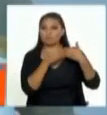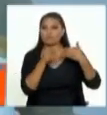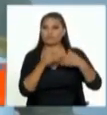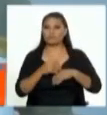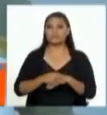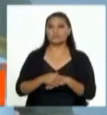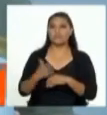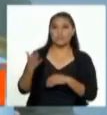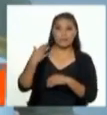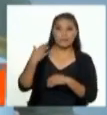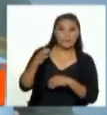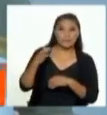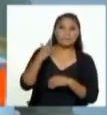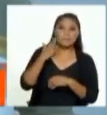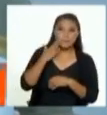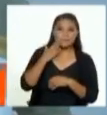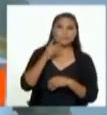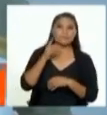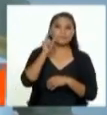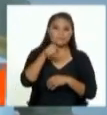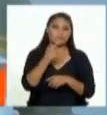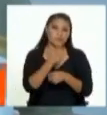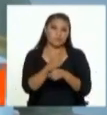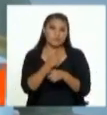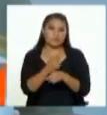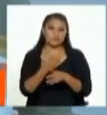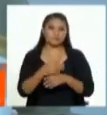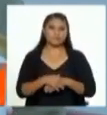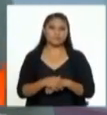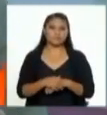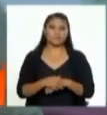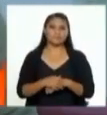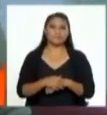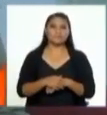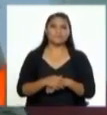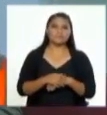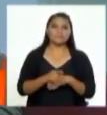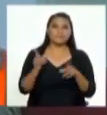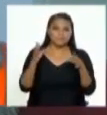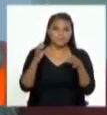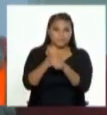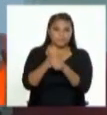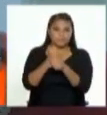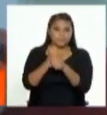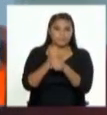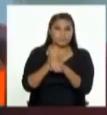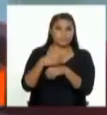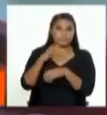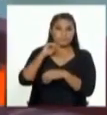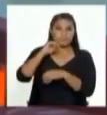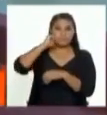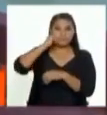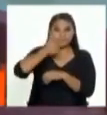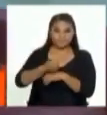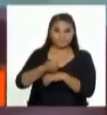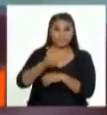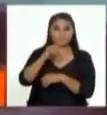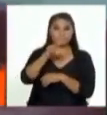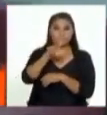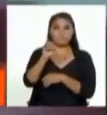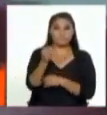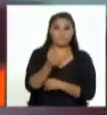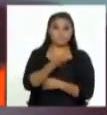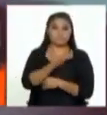Exacto. Bien, entonces, para concluir, Romy y Gastón, es importante, porque hasta mañana es 30 de